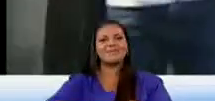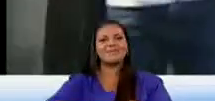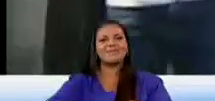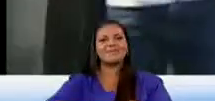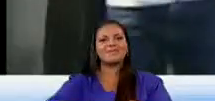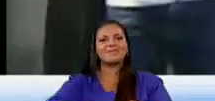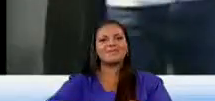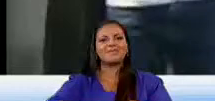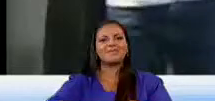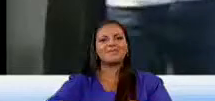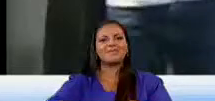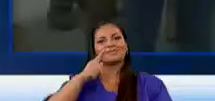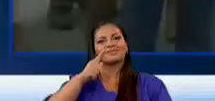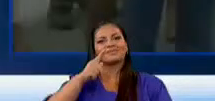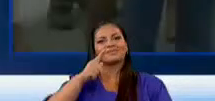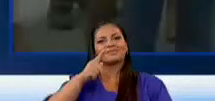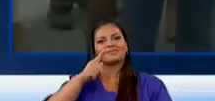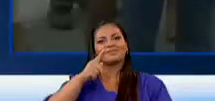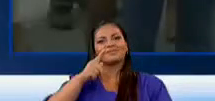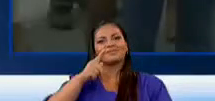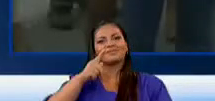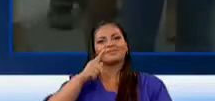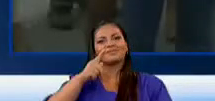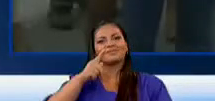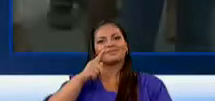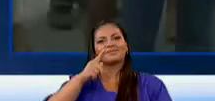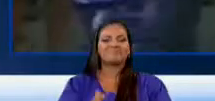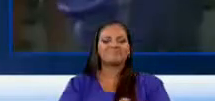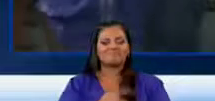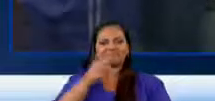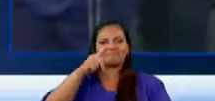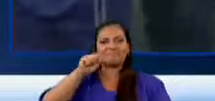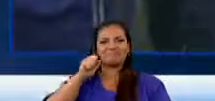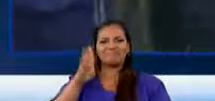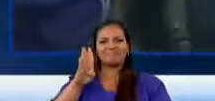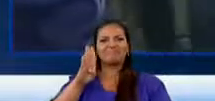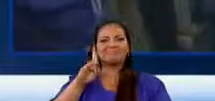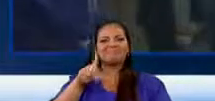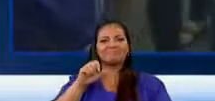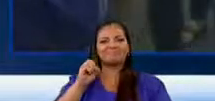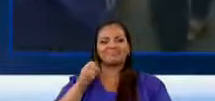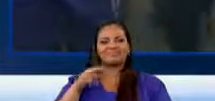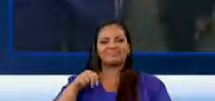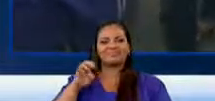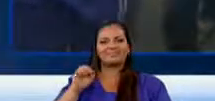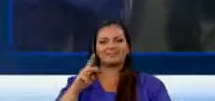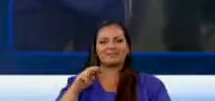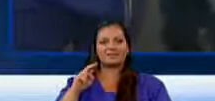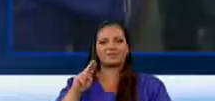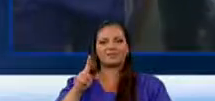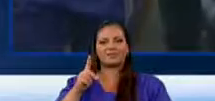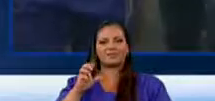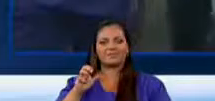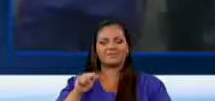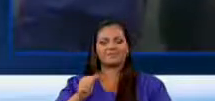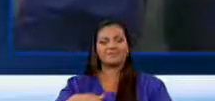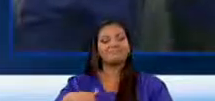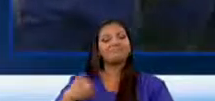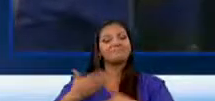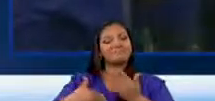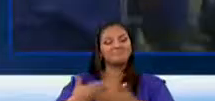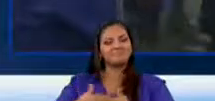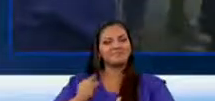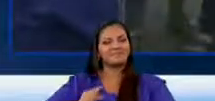despido, Roselena, pero más adelante regresamos porque quiero detallarles el esfuerzo que significó para los moradores el mejorar su